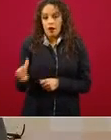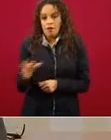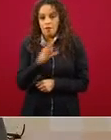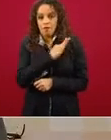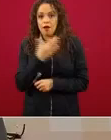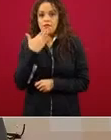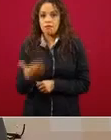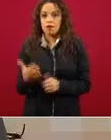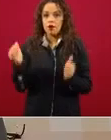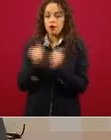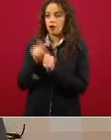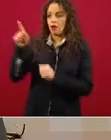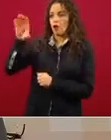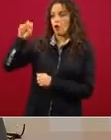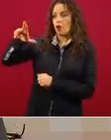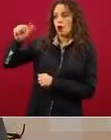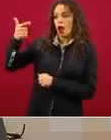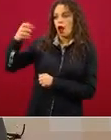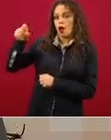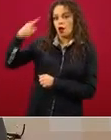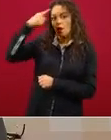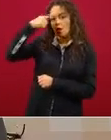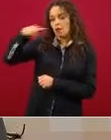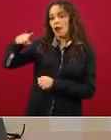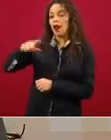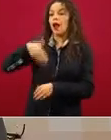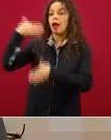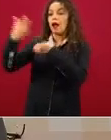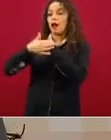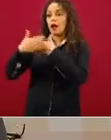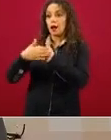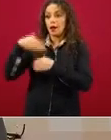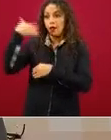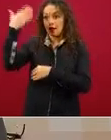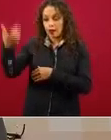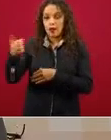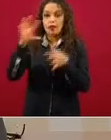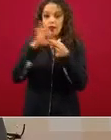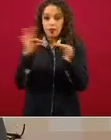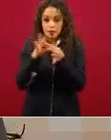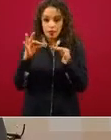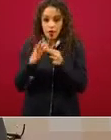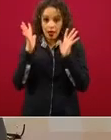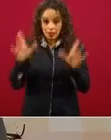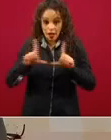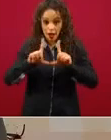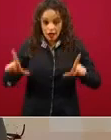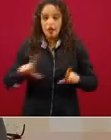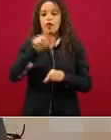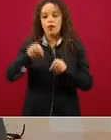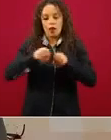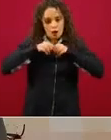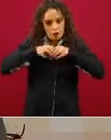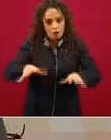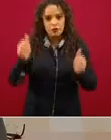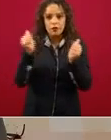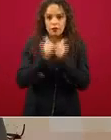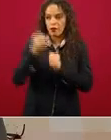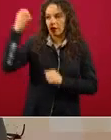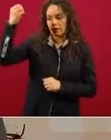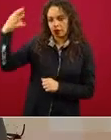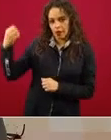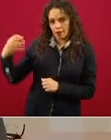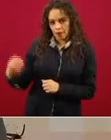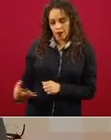no hacer público el semáforo hasta que lo hayamos platicado. Pero el jueves tendremos eso y el viernes podemos hablar de un ejemplo trabajado. Ahora,